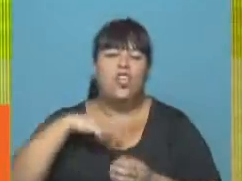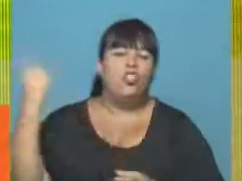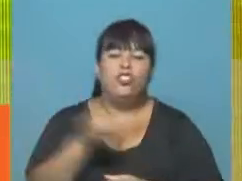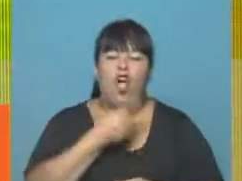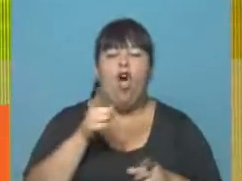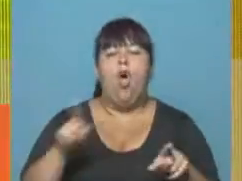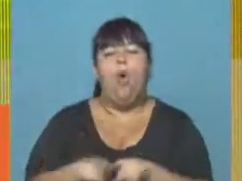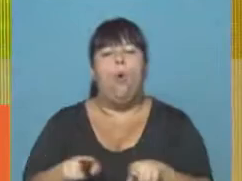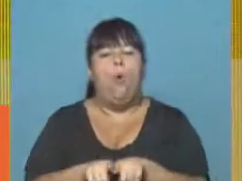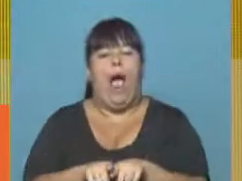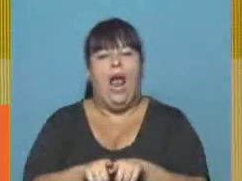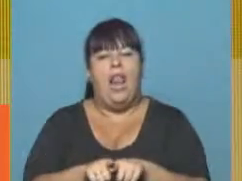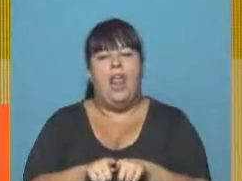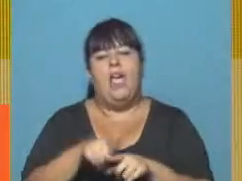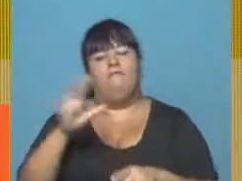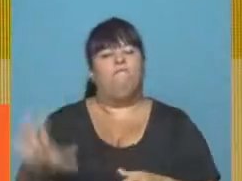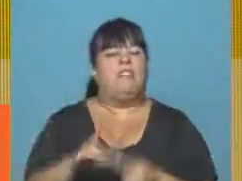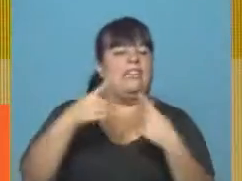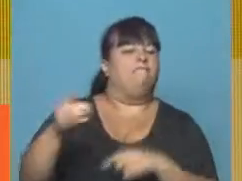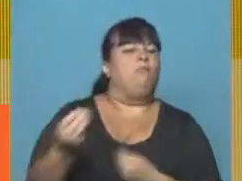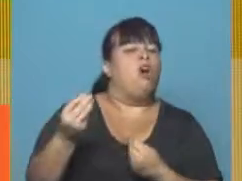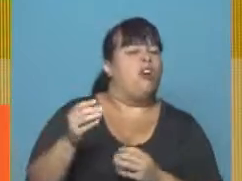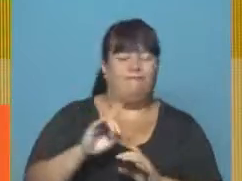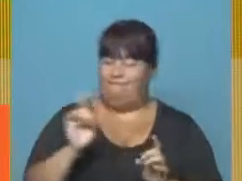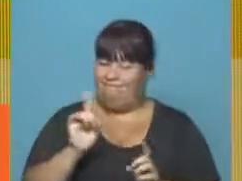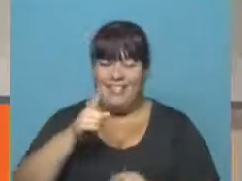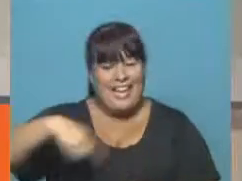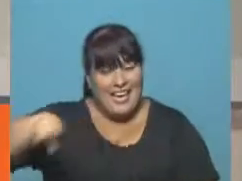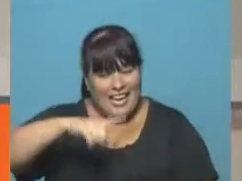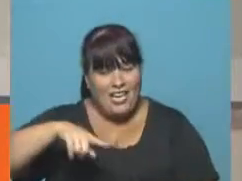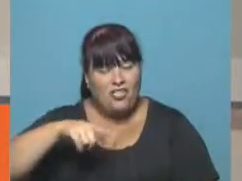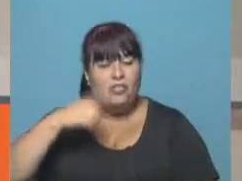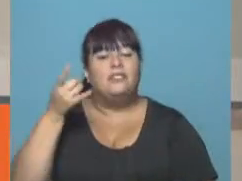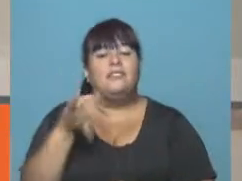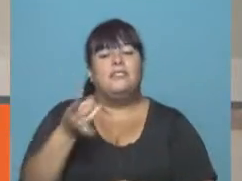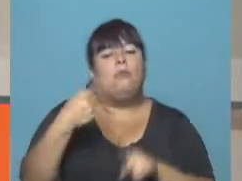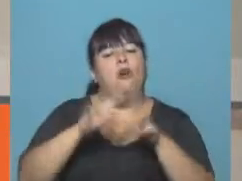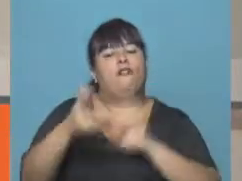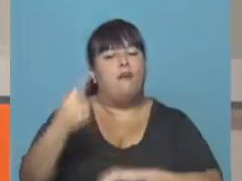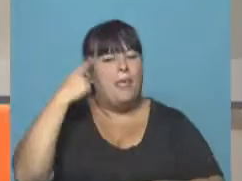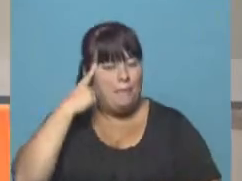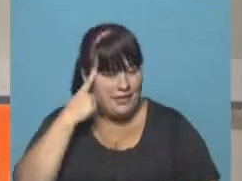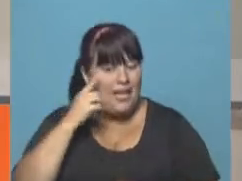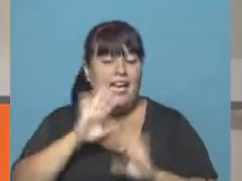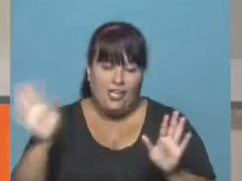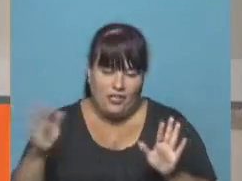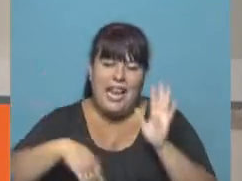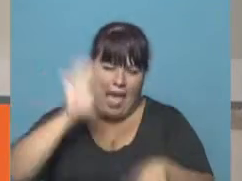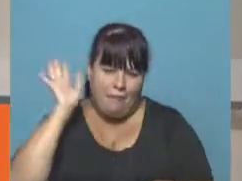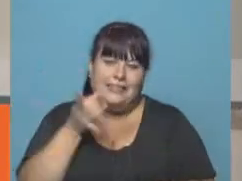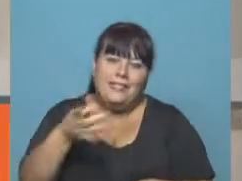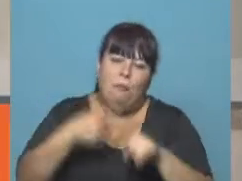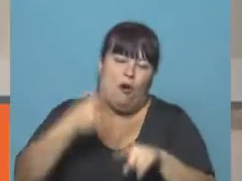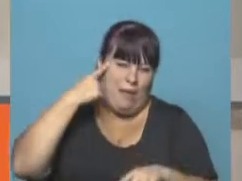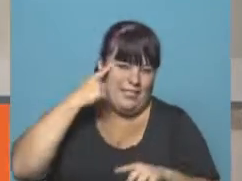todos bajo un manto de sospecha, porque muchos de ellos fueron perseguidos por sus ideas. Entonces, y la inmensa mayoría fue perseguida por